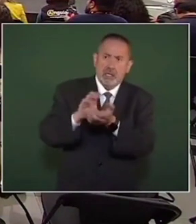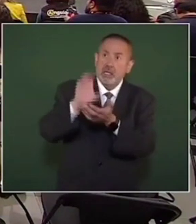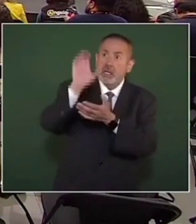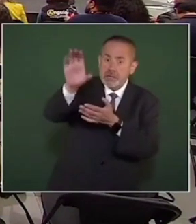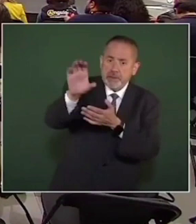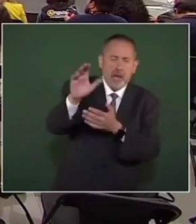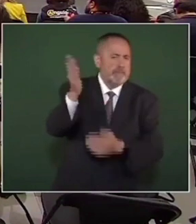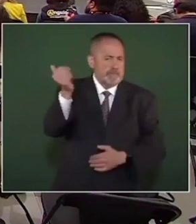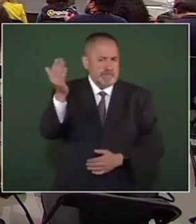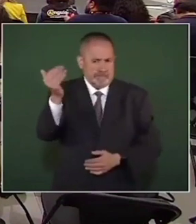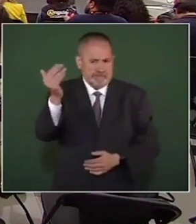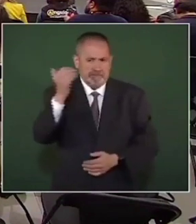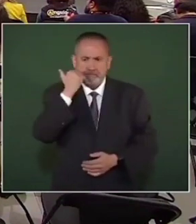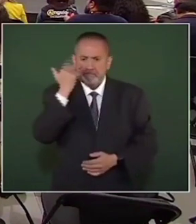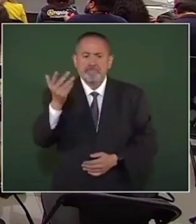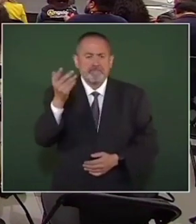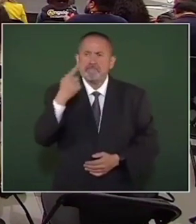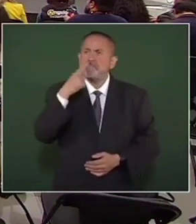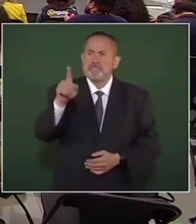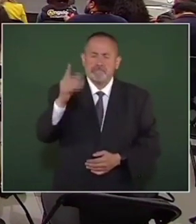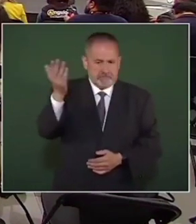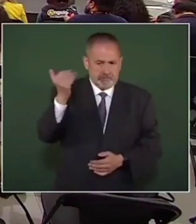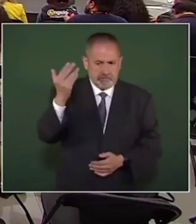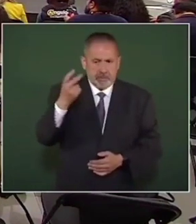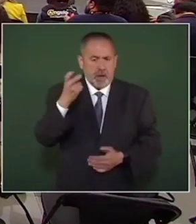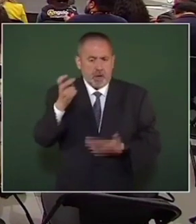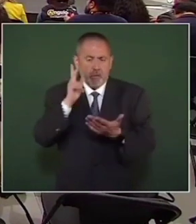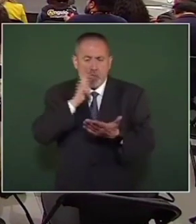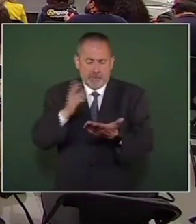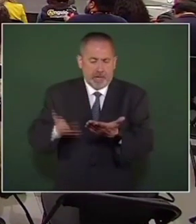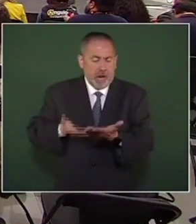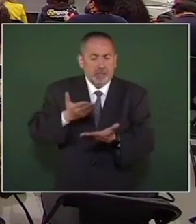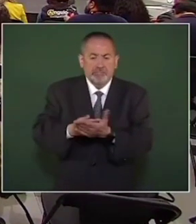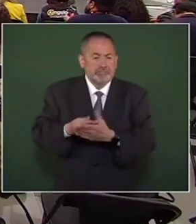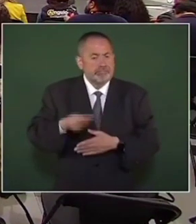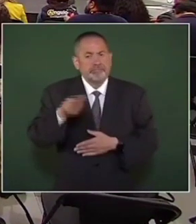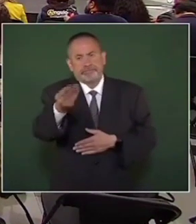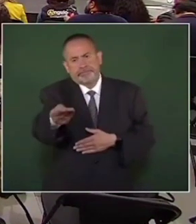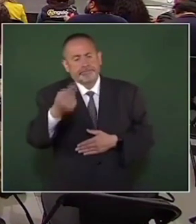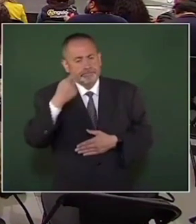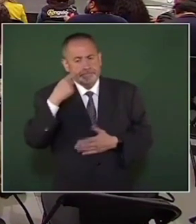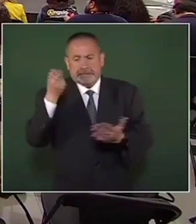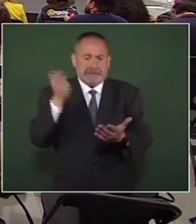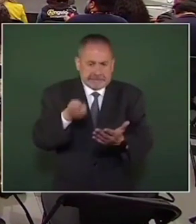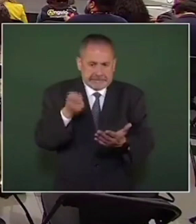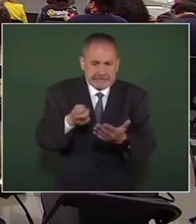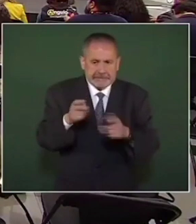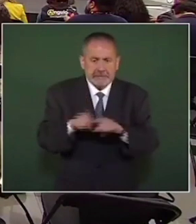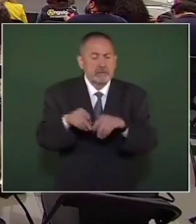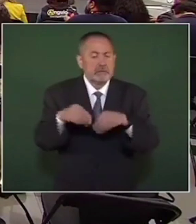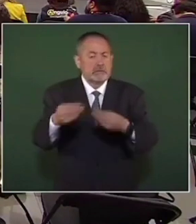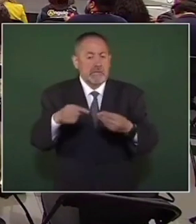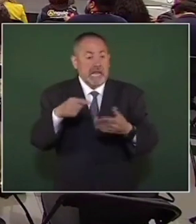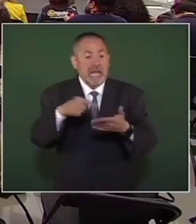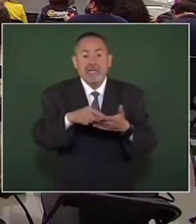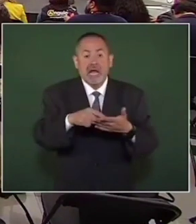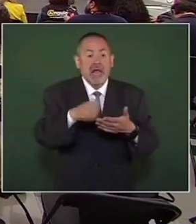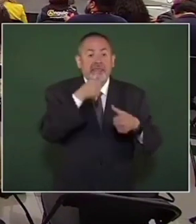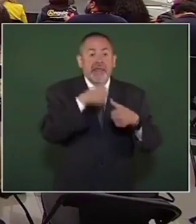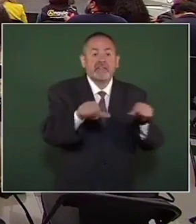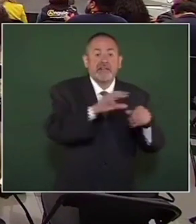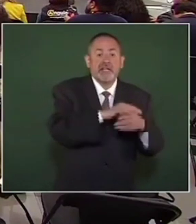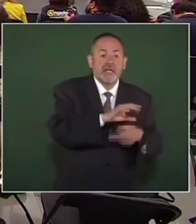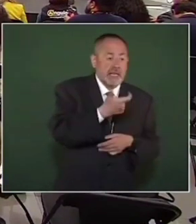y dando como elemento instrumental o de evidencia esta transferencia